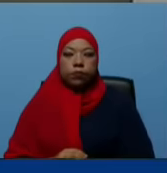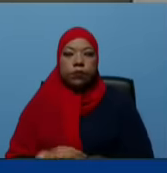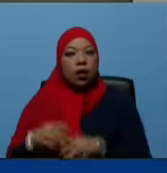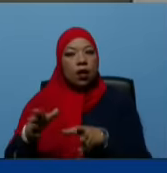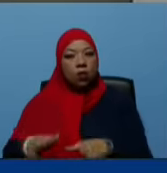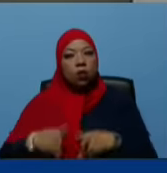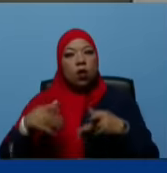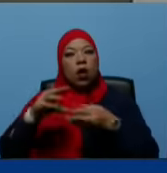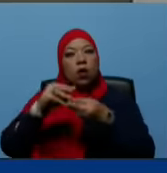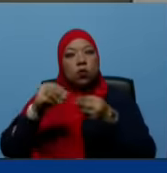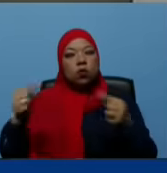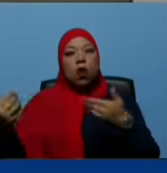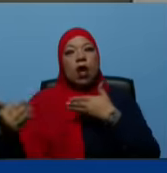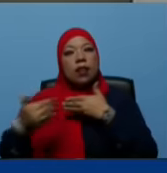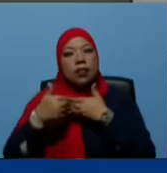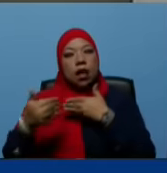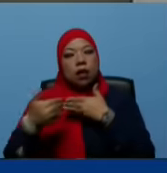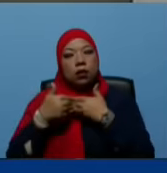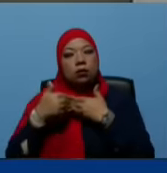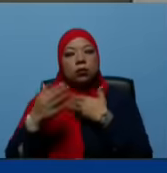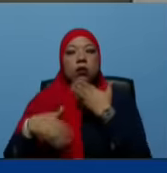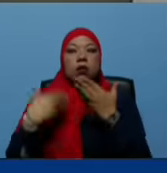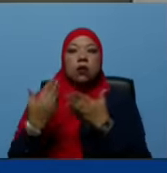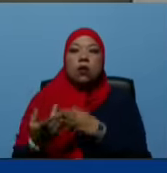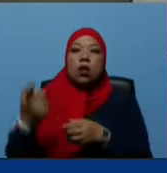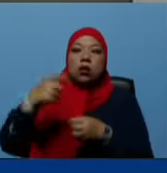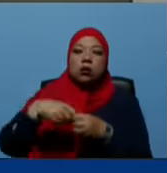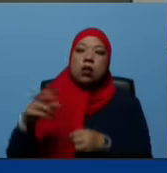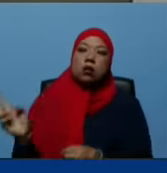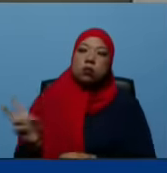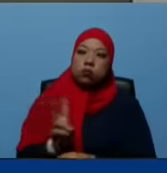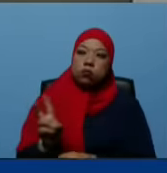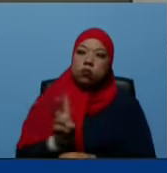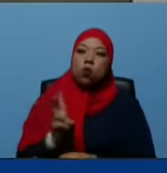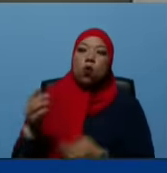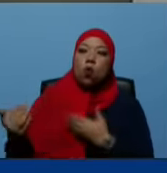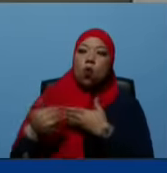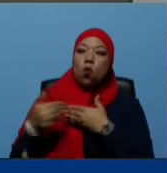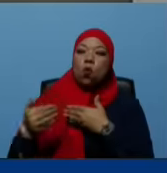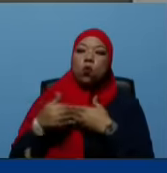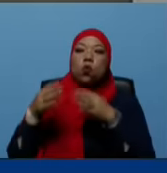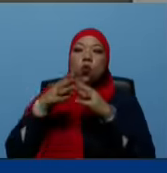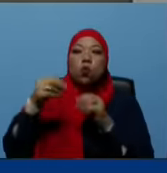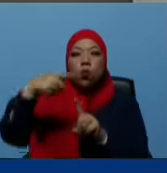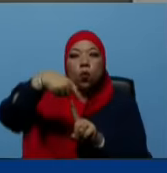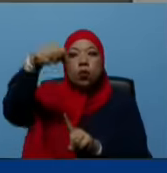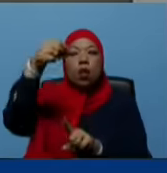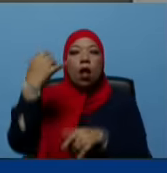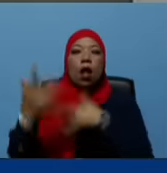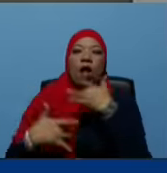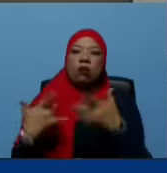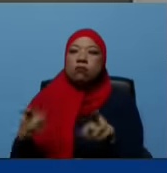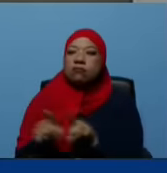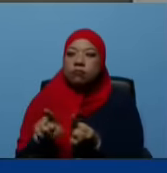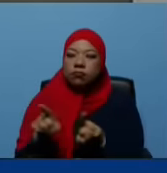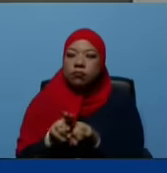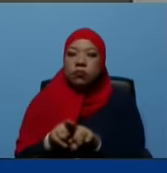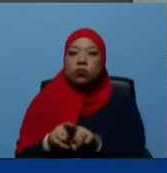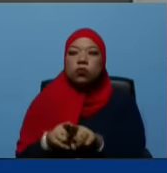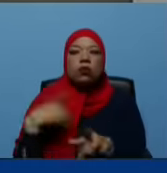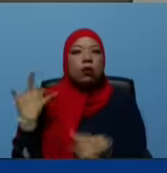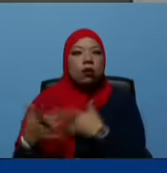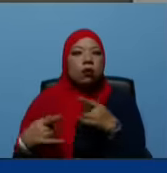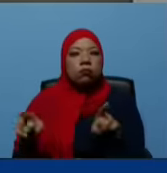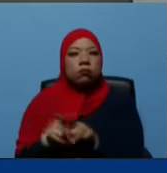logramos disipar un ataque en el centro del país contra un conjunto de torres que pretendía el efecto